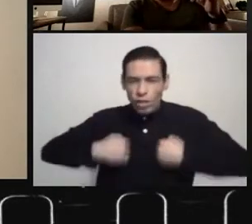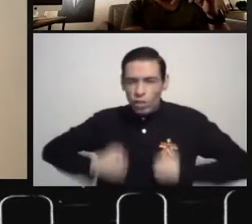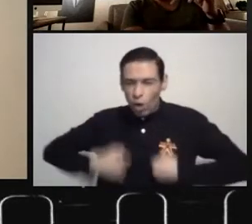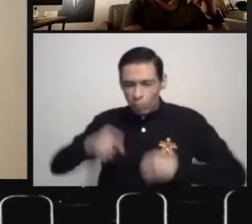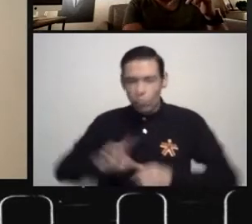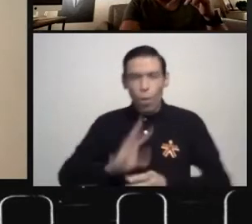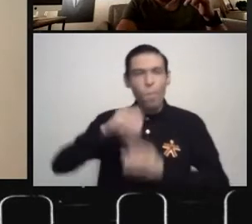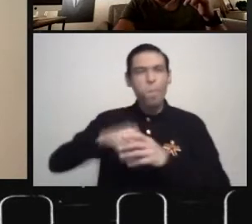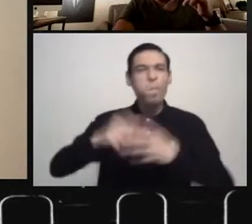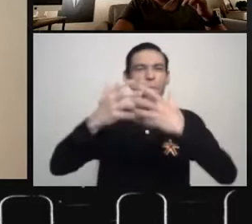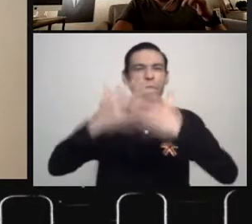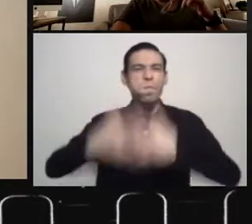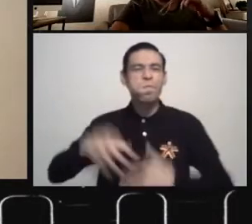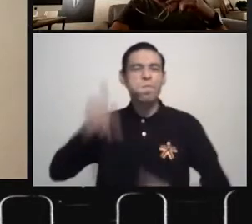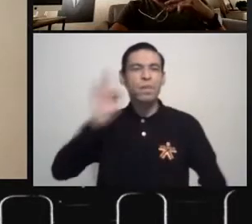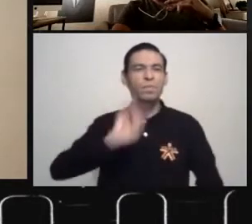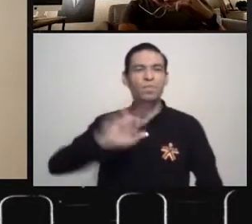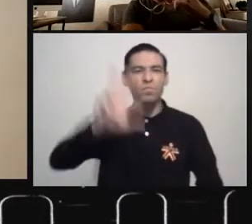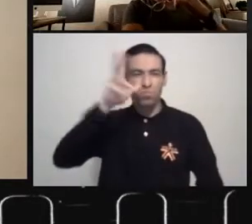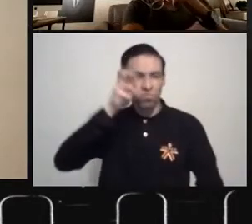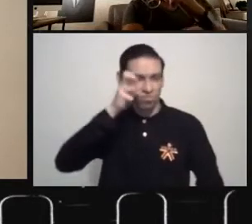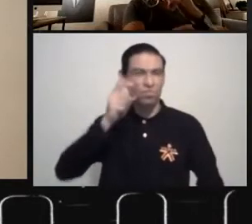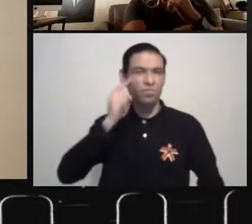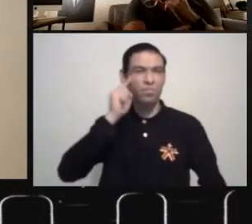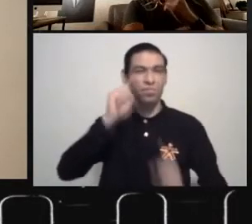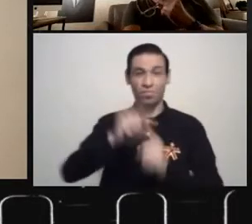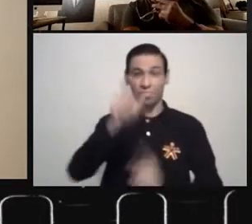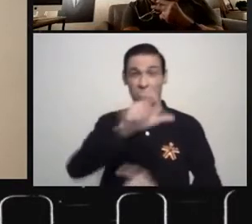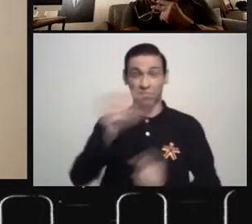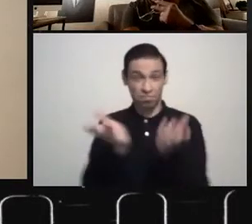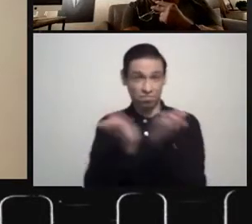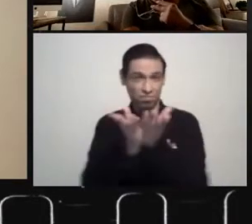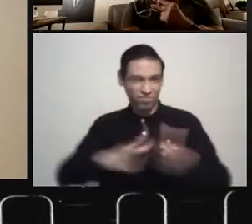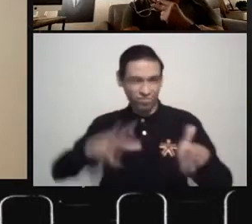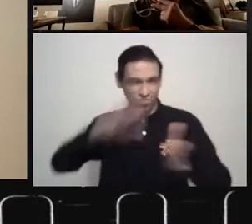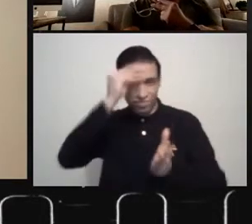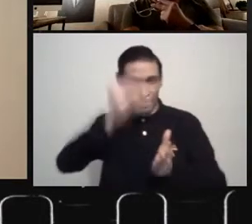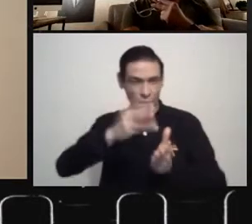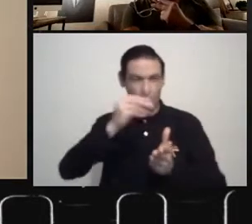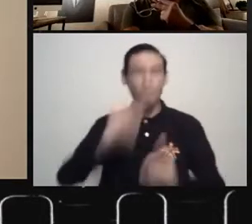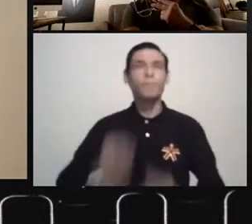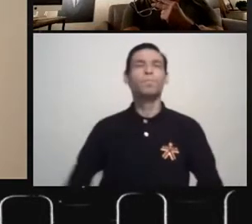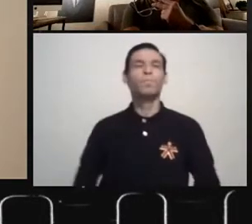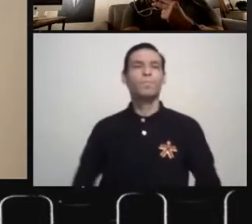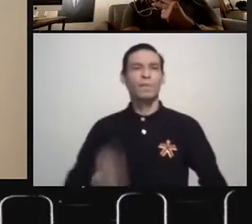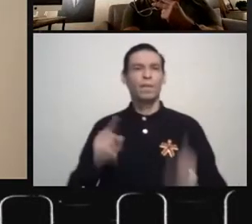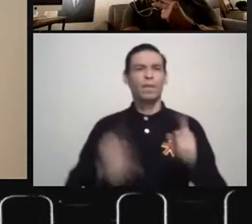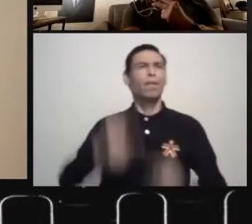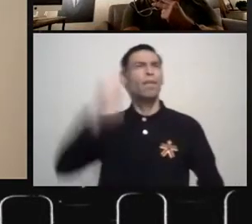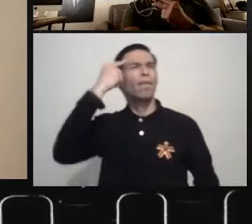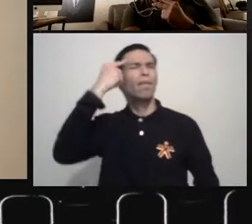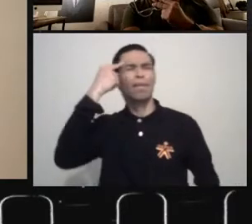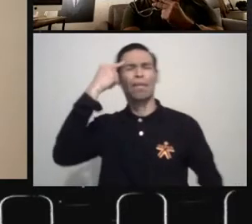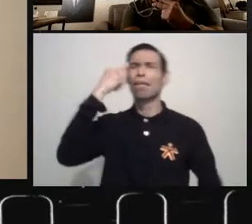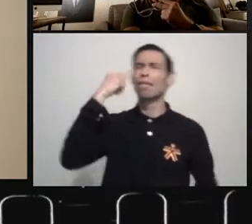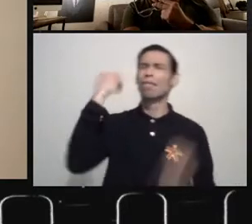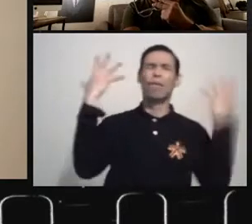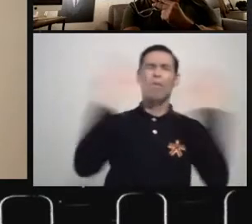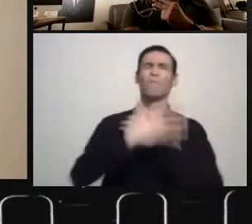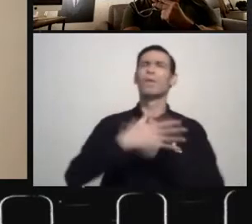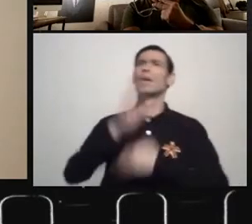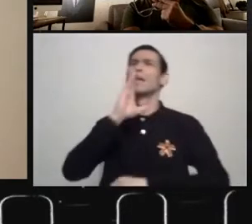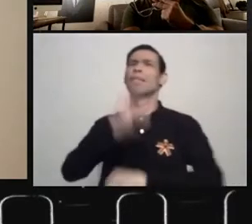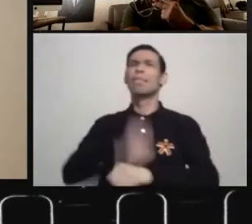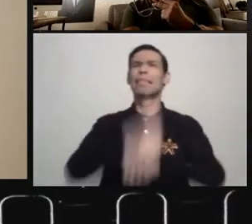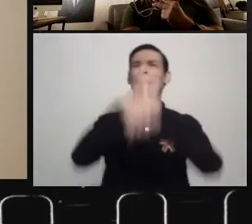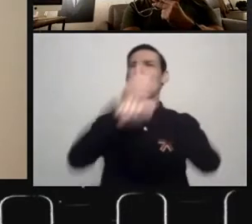los estudiantes que están ahora conectados. Y es que pues muchas veces la gente se enreda entre qué es un director, qué es un productor. Entonces,